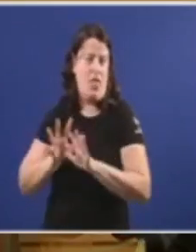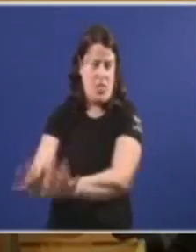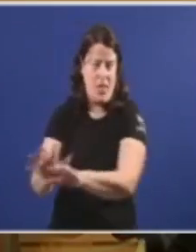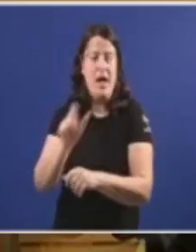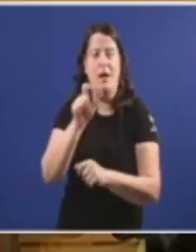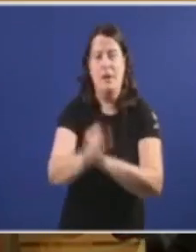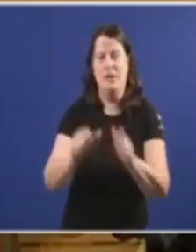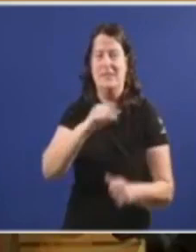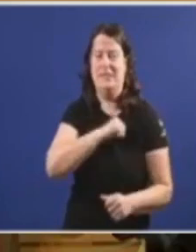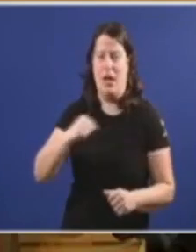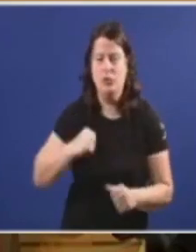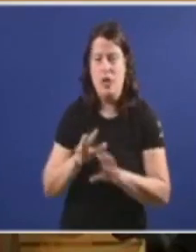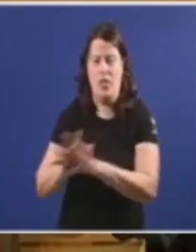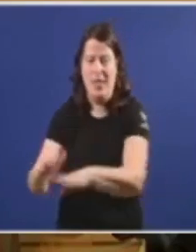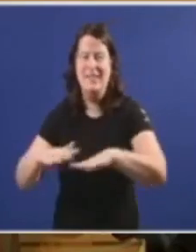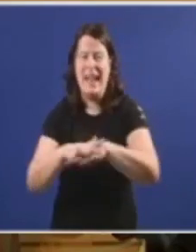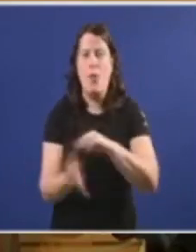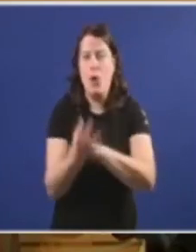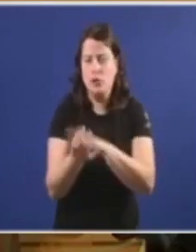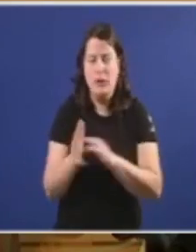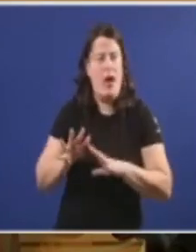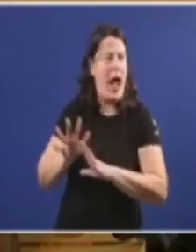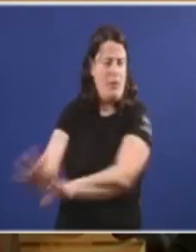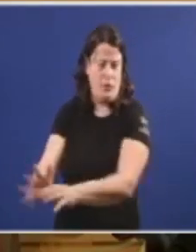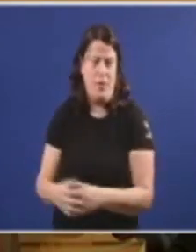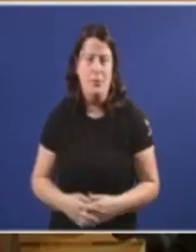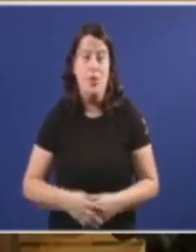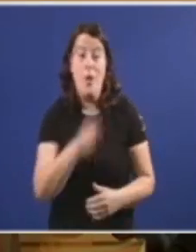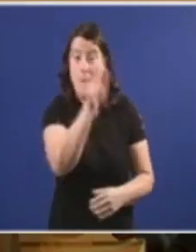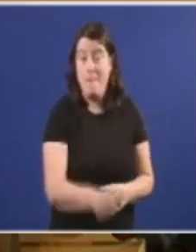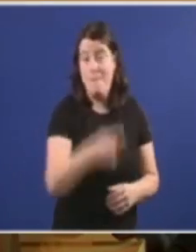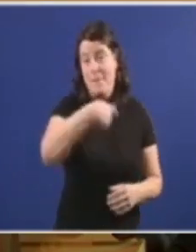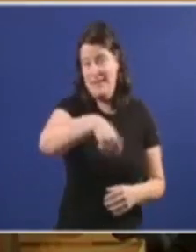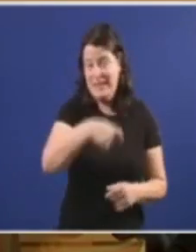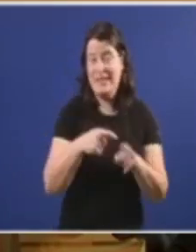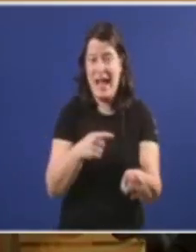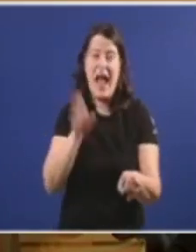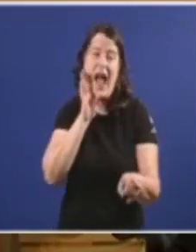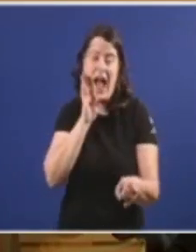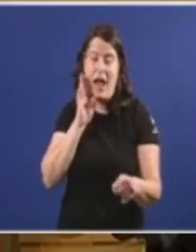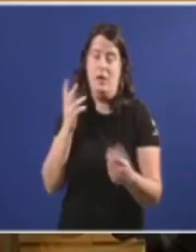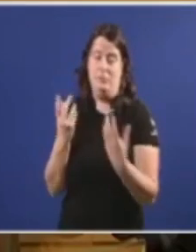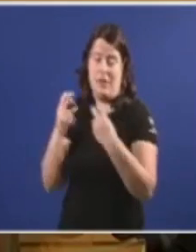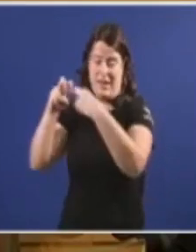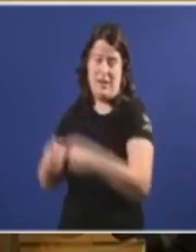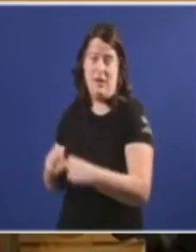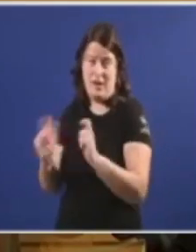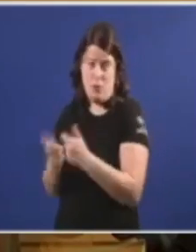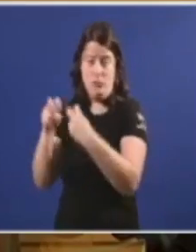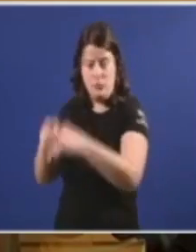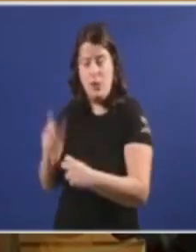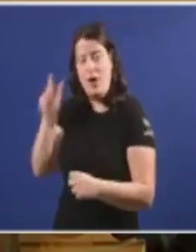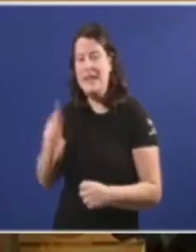traballadoras autónomos, o tecido productivo real, e un presidente que nese encontro fiasco con Sánchez renunciou